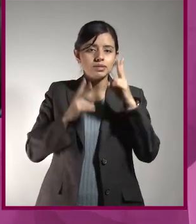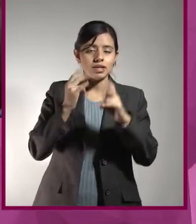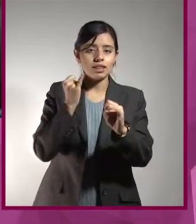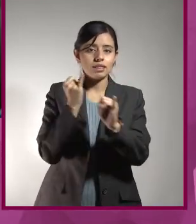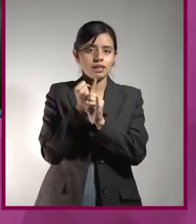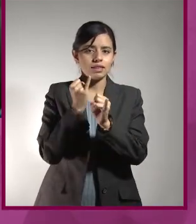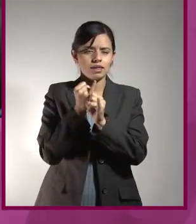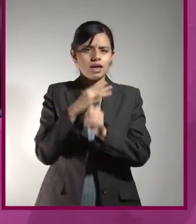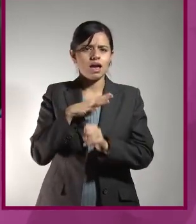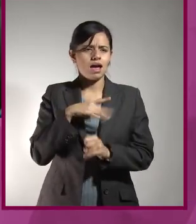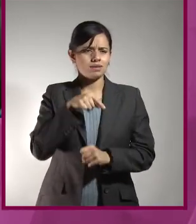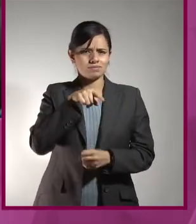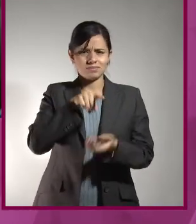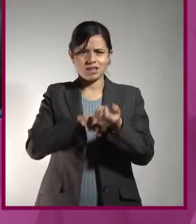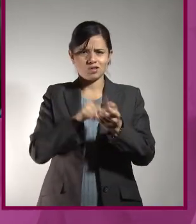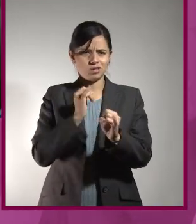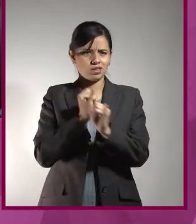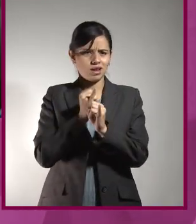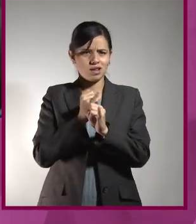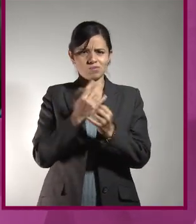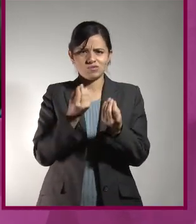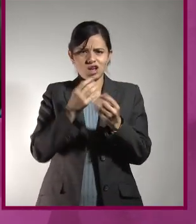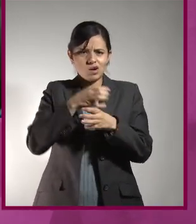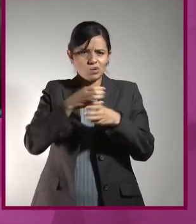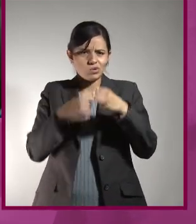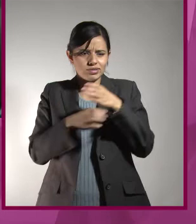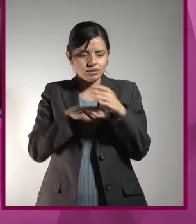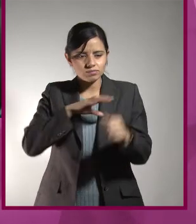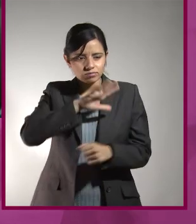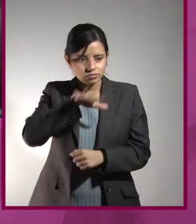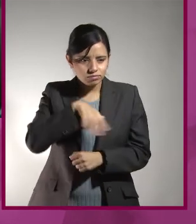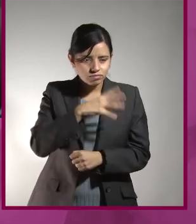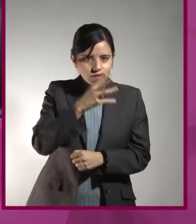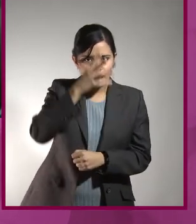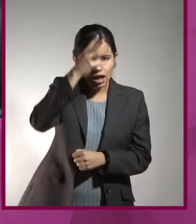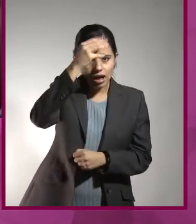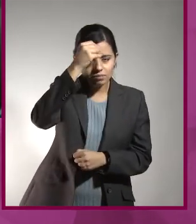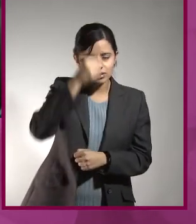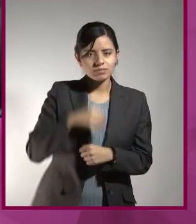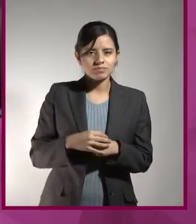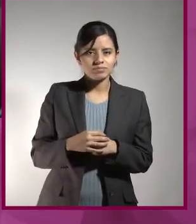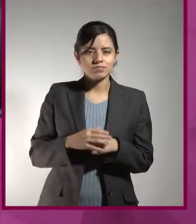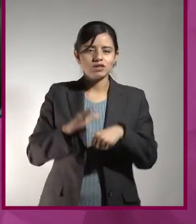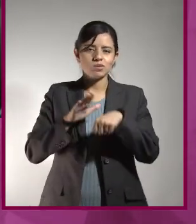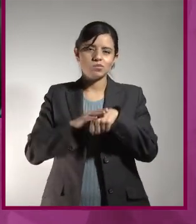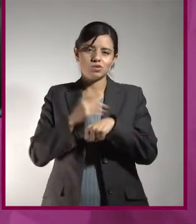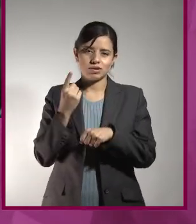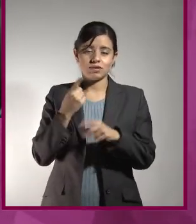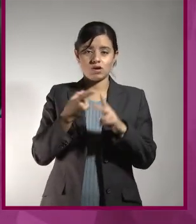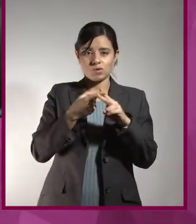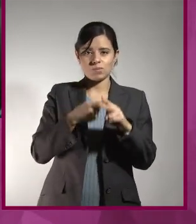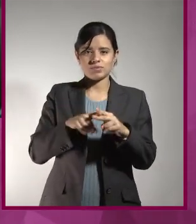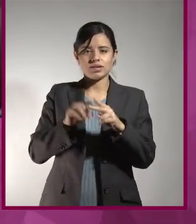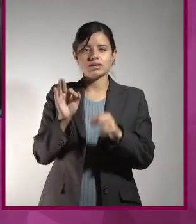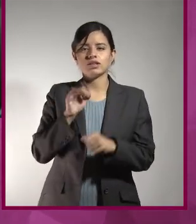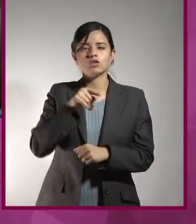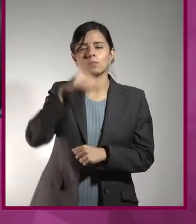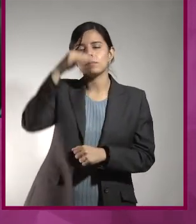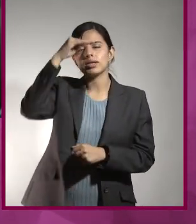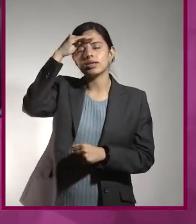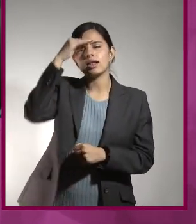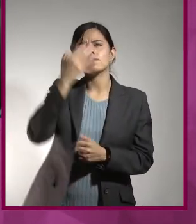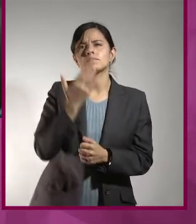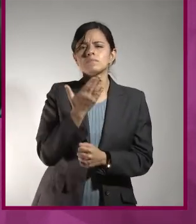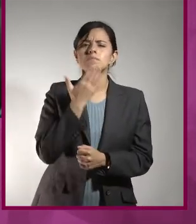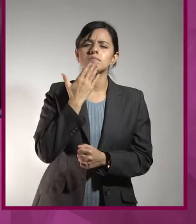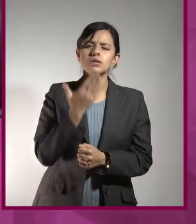Ahora en Internet hay muchas cosas para descubrir y aprender. Porque al principio podías pensar